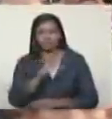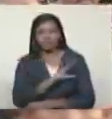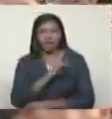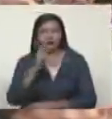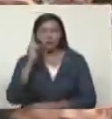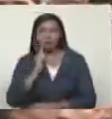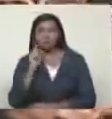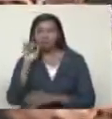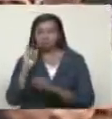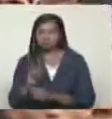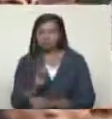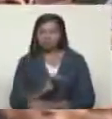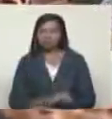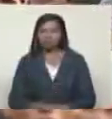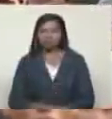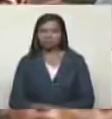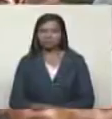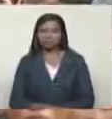bolivariana.